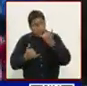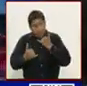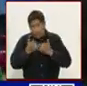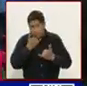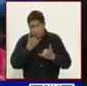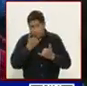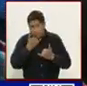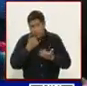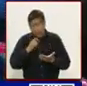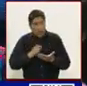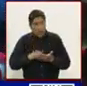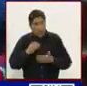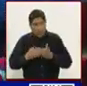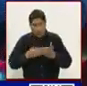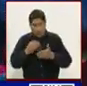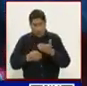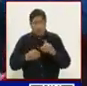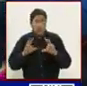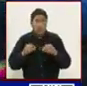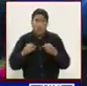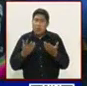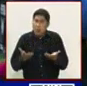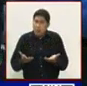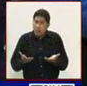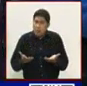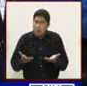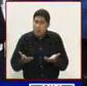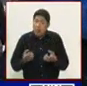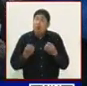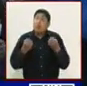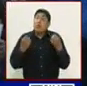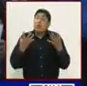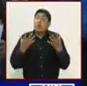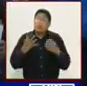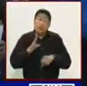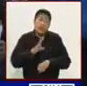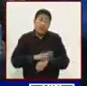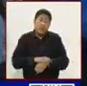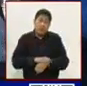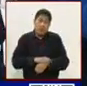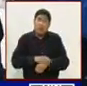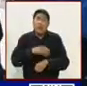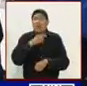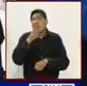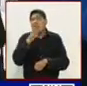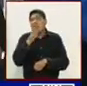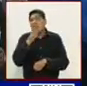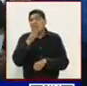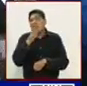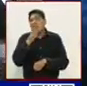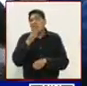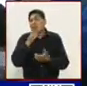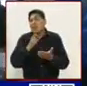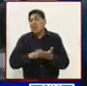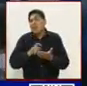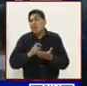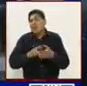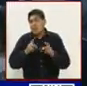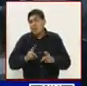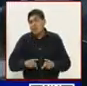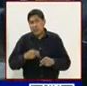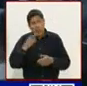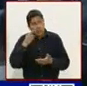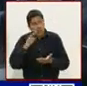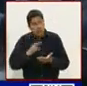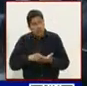habrían cometido en este proceso. No se presentó el lugar, mucho menos se habría aprendido a quienes estas personas ya